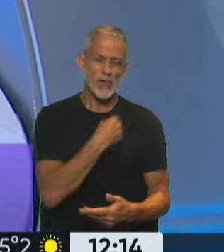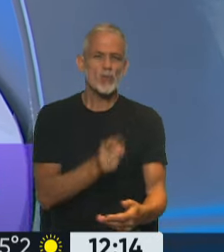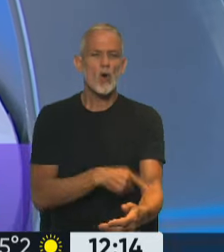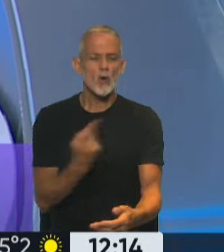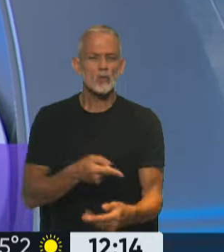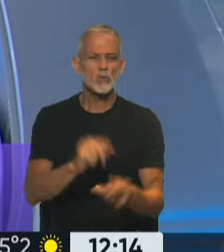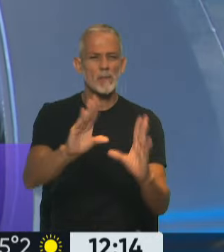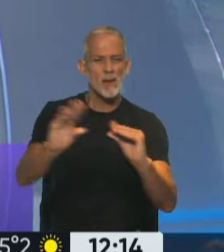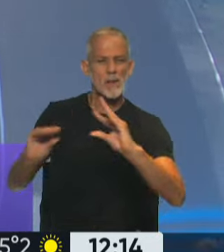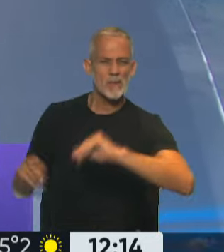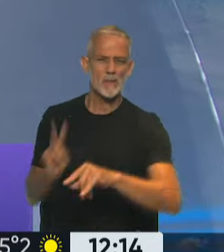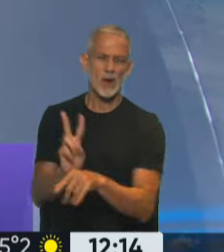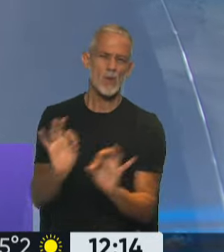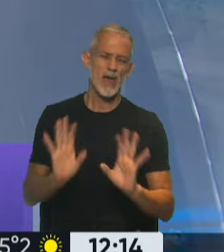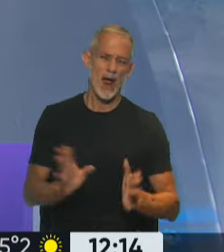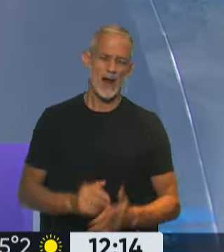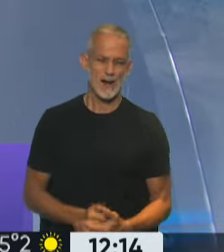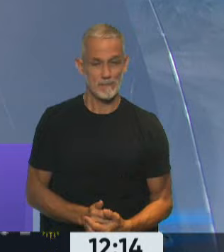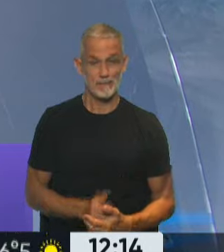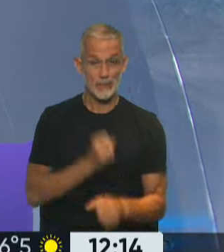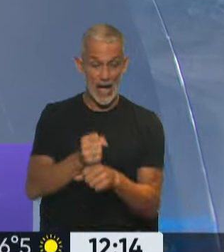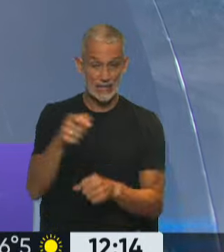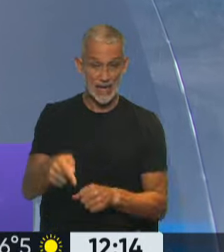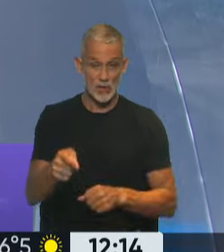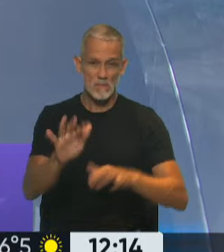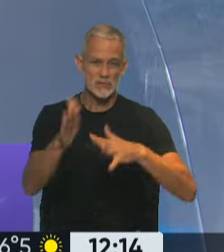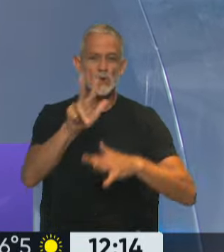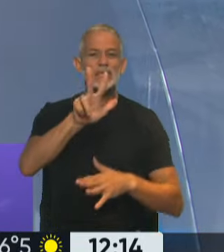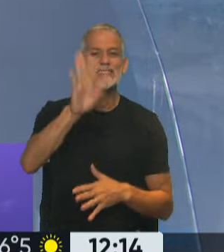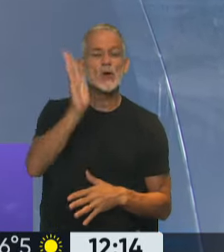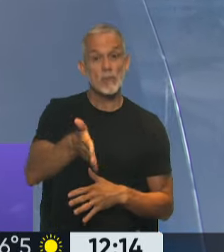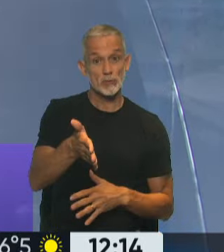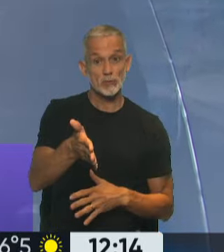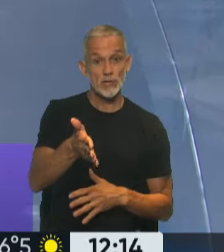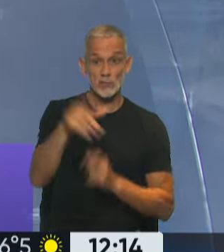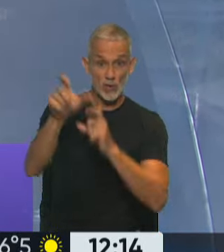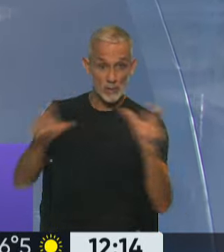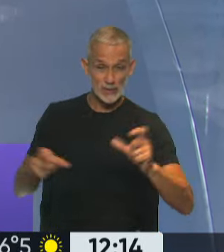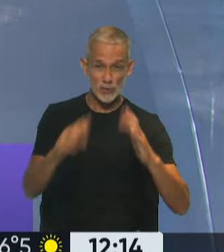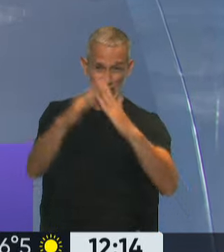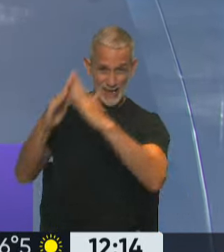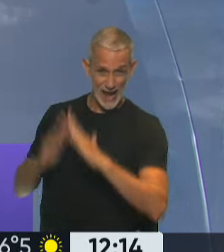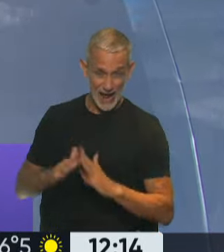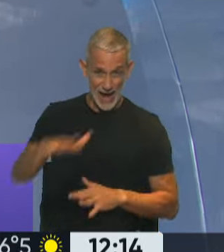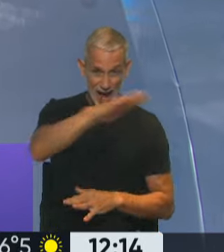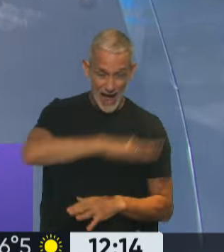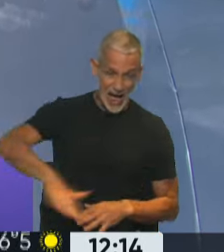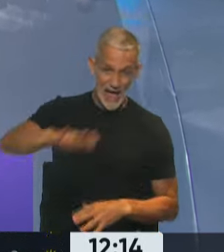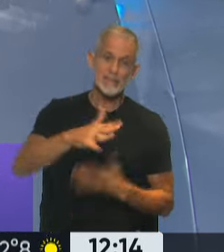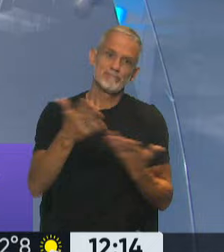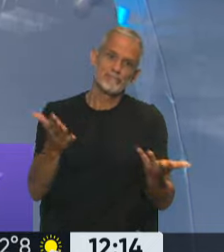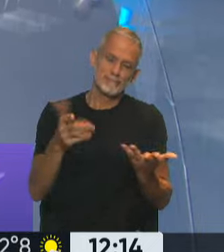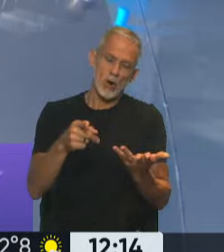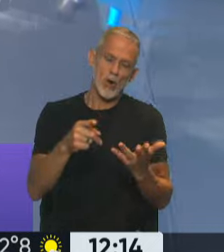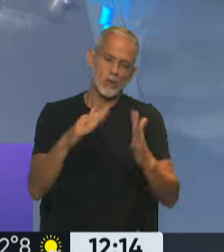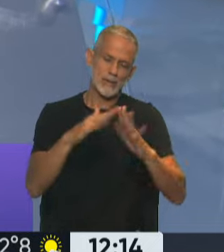registrar ahora. Sí, hasta ahora más o menos el 35% de los usuarios residenciales, y bueno, y todo lo que no es